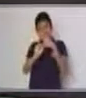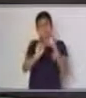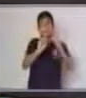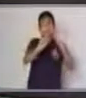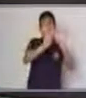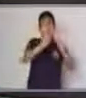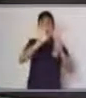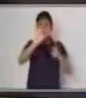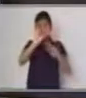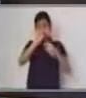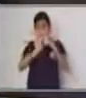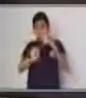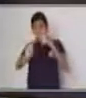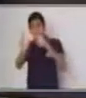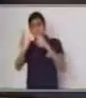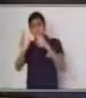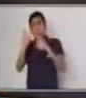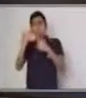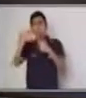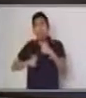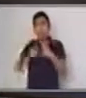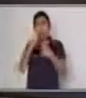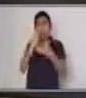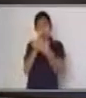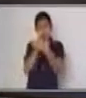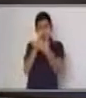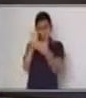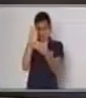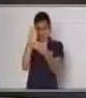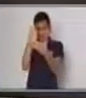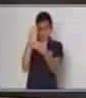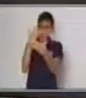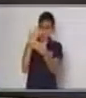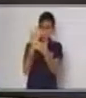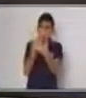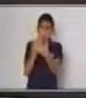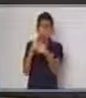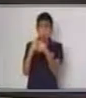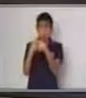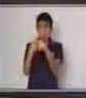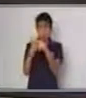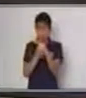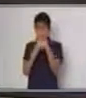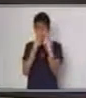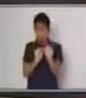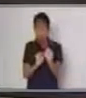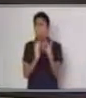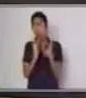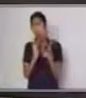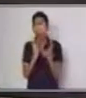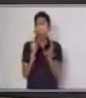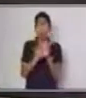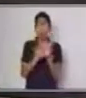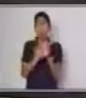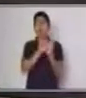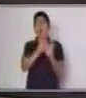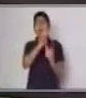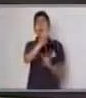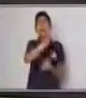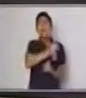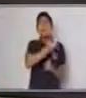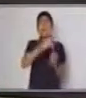75 entre 3, tengo que buscar un número que al multiplicarlo por 3 me dé